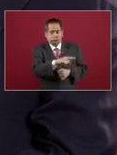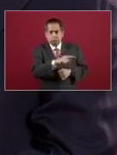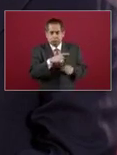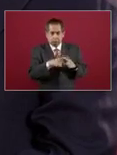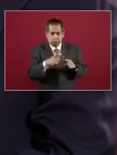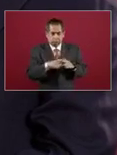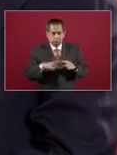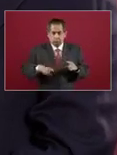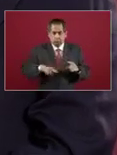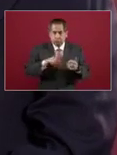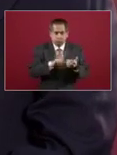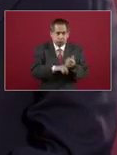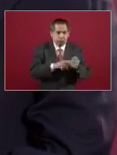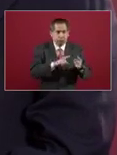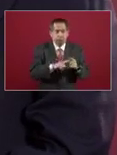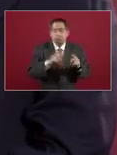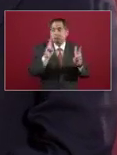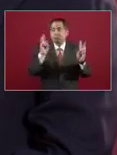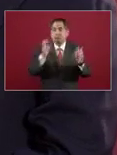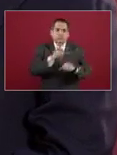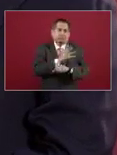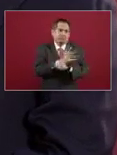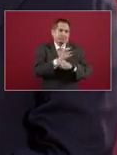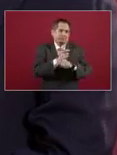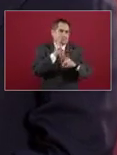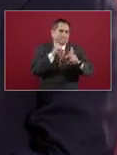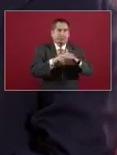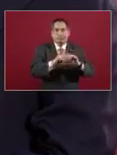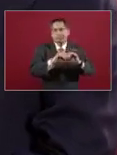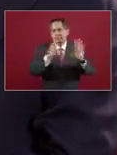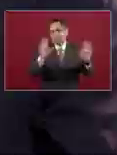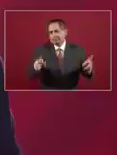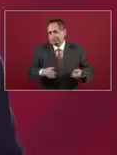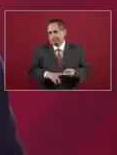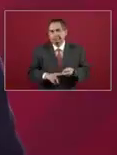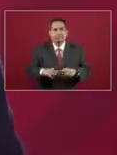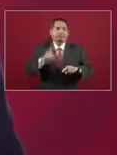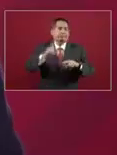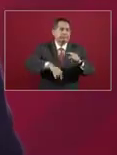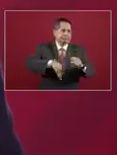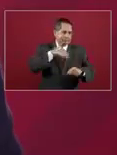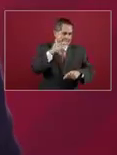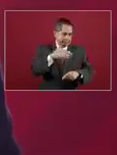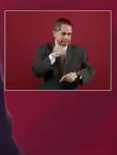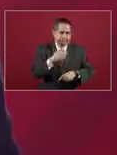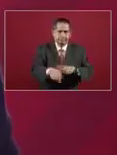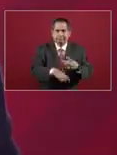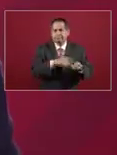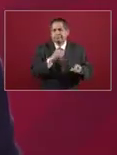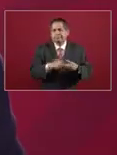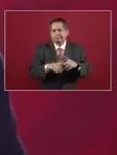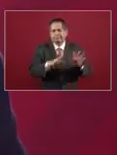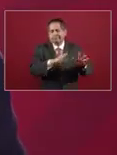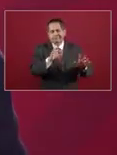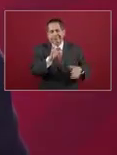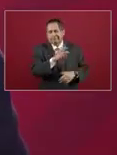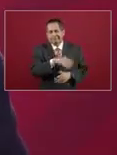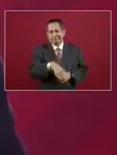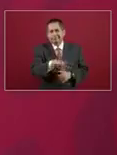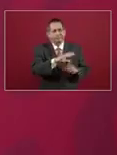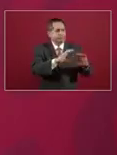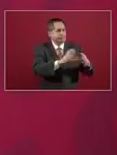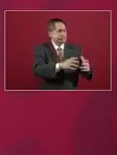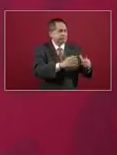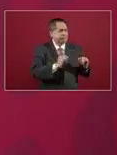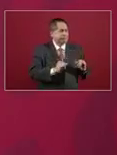que de la transparencia, el anticorrupción, puros